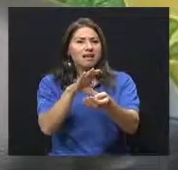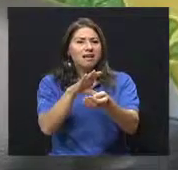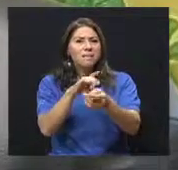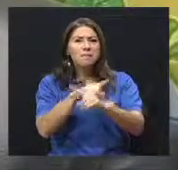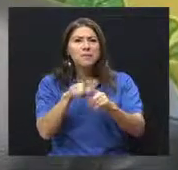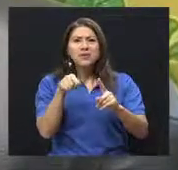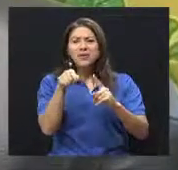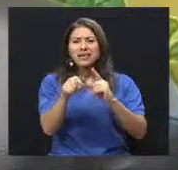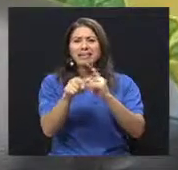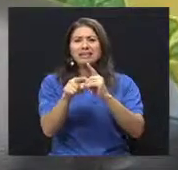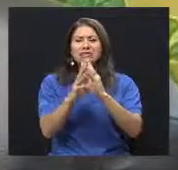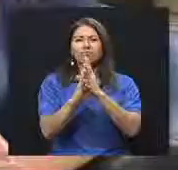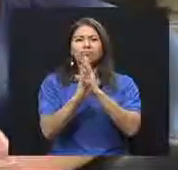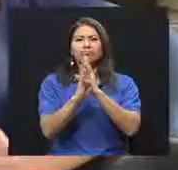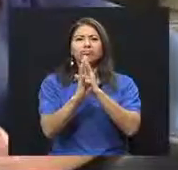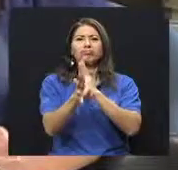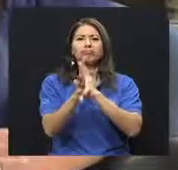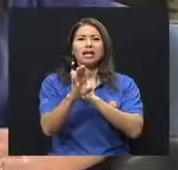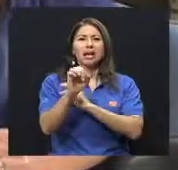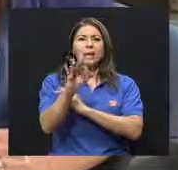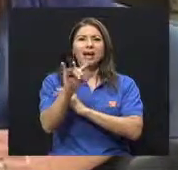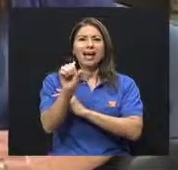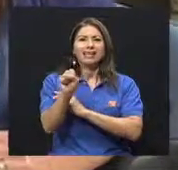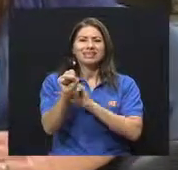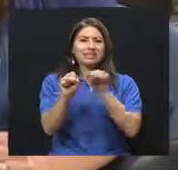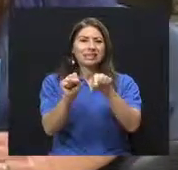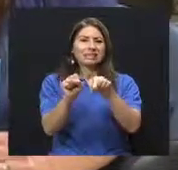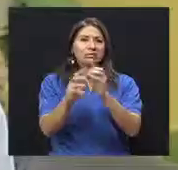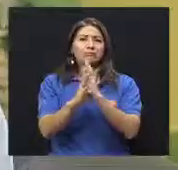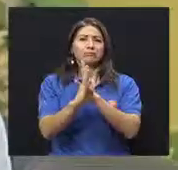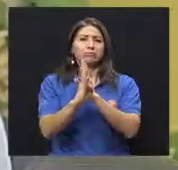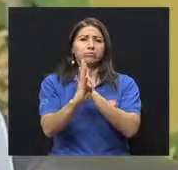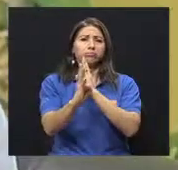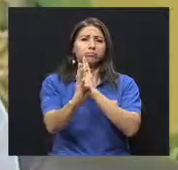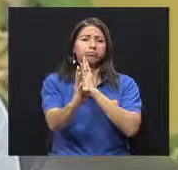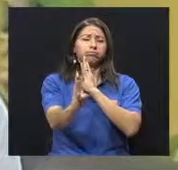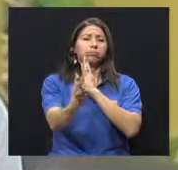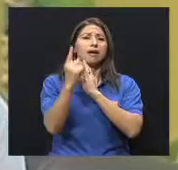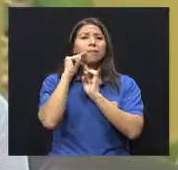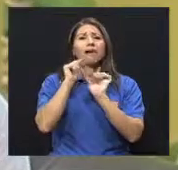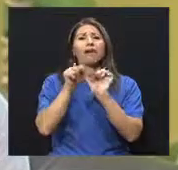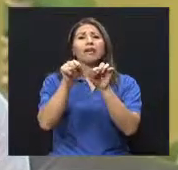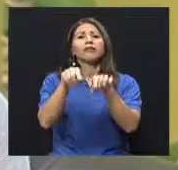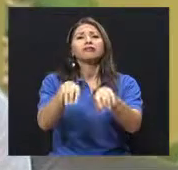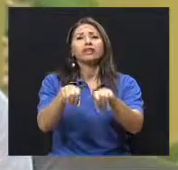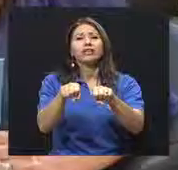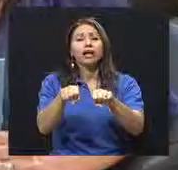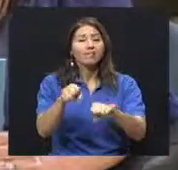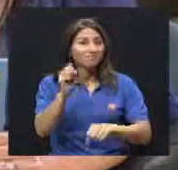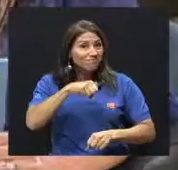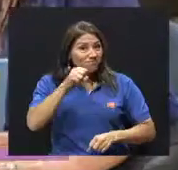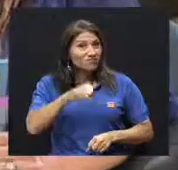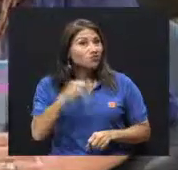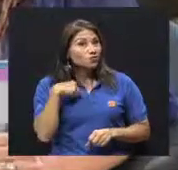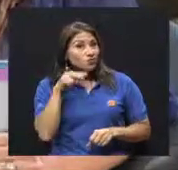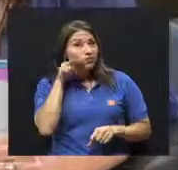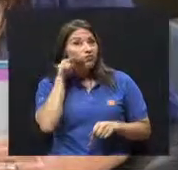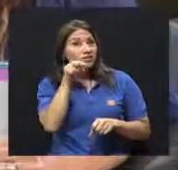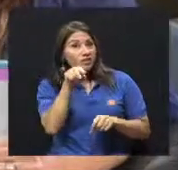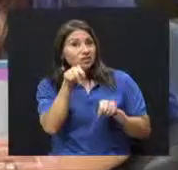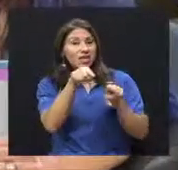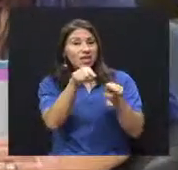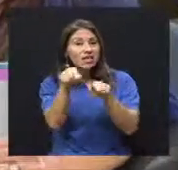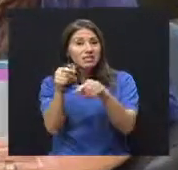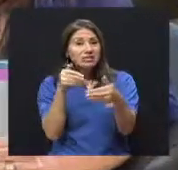Pero hice hacer una filota para sacar la cita. Porque yo he pasado por ahí, por el de